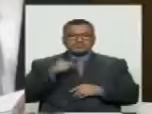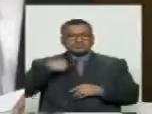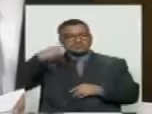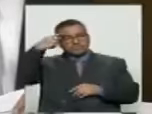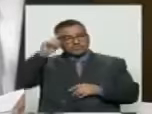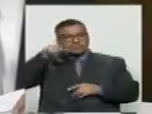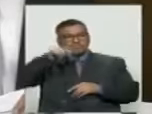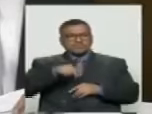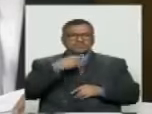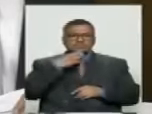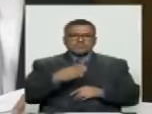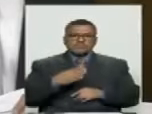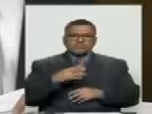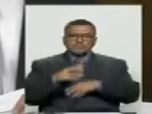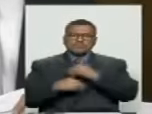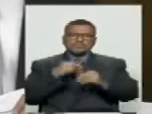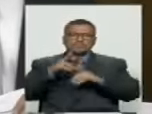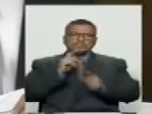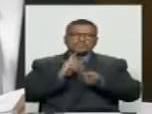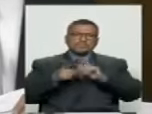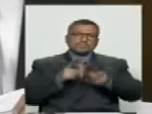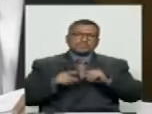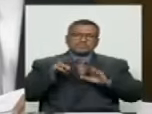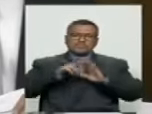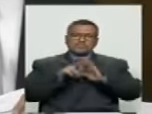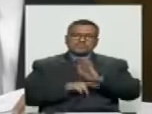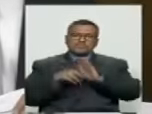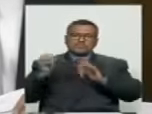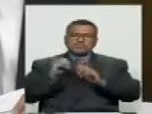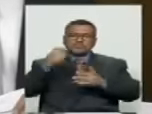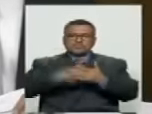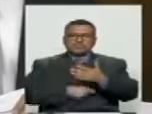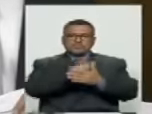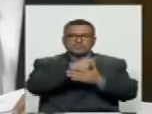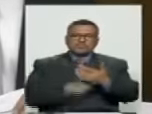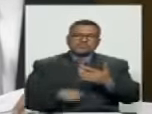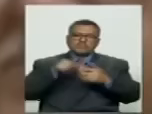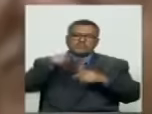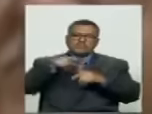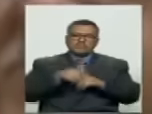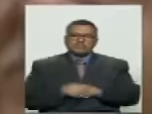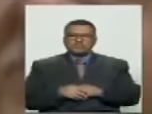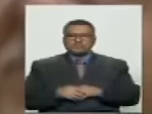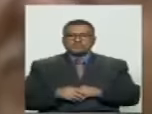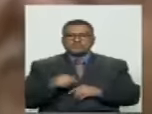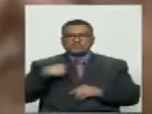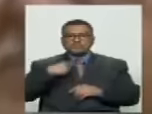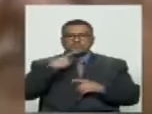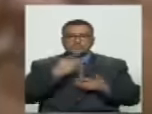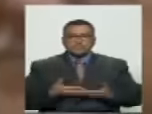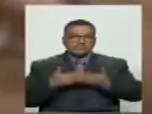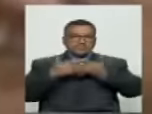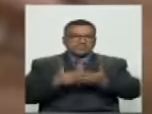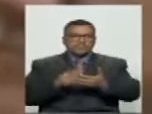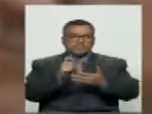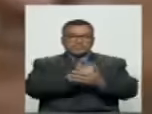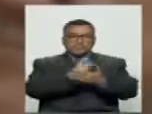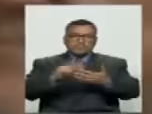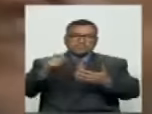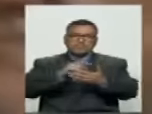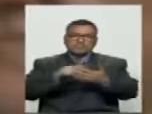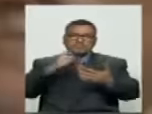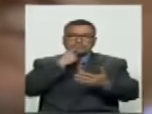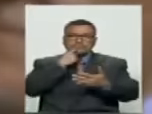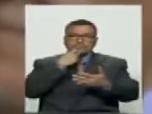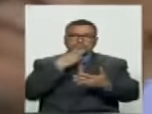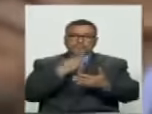de que la solicitud incumpla con alguno de los requisitos o prohibiciones para el registro, se notificará por escrito al solicitante